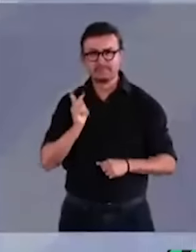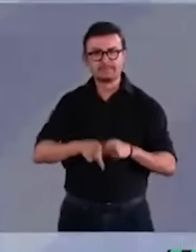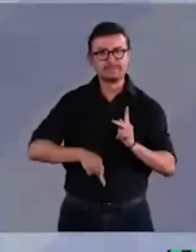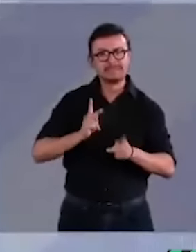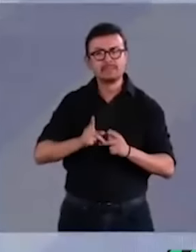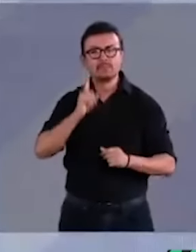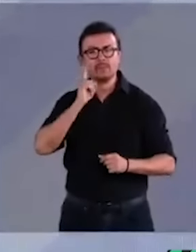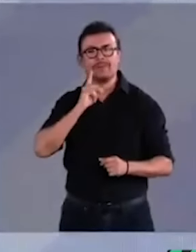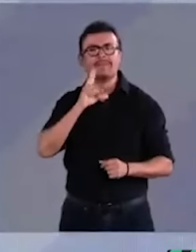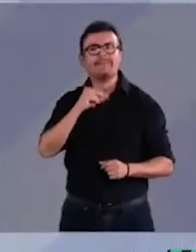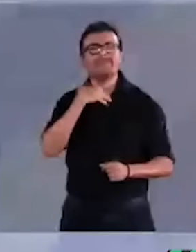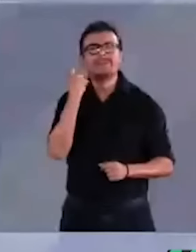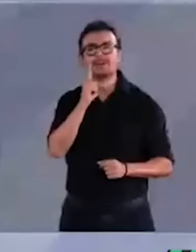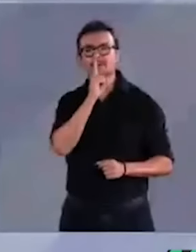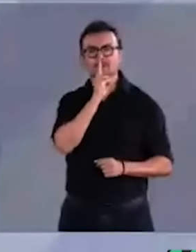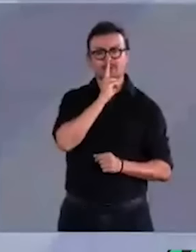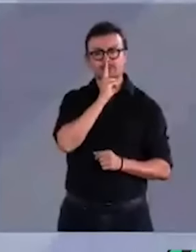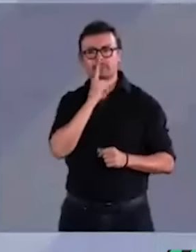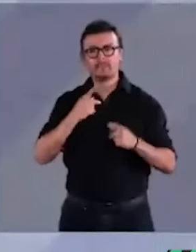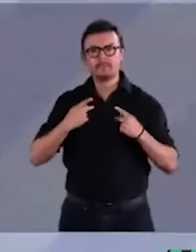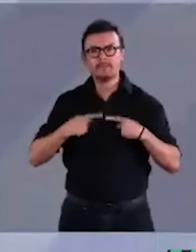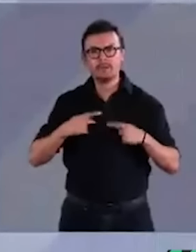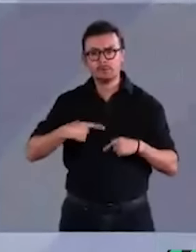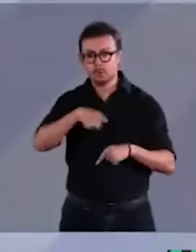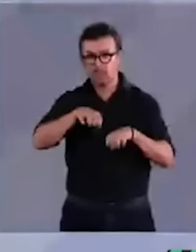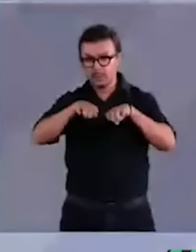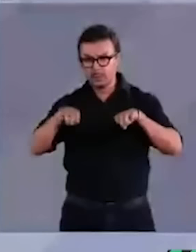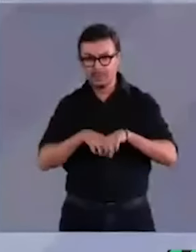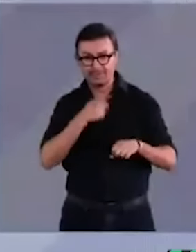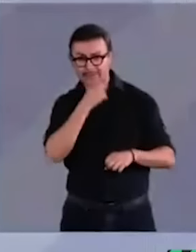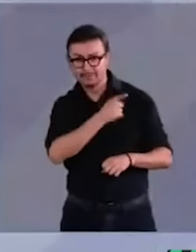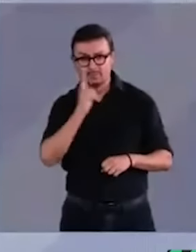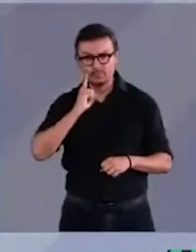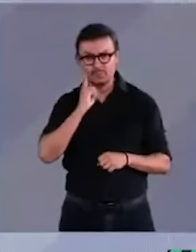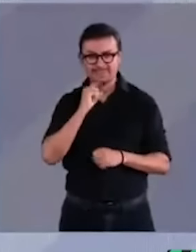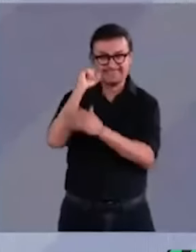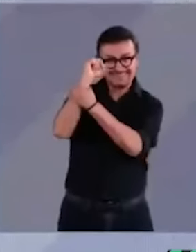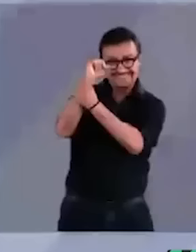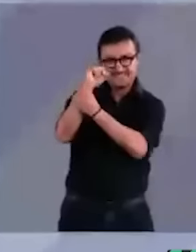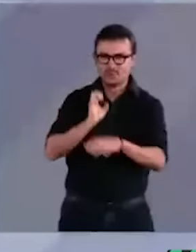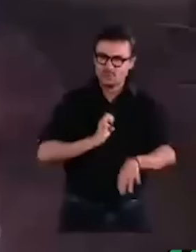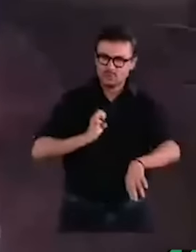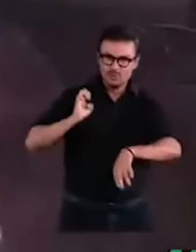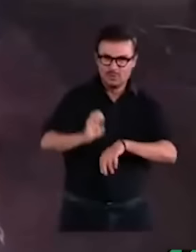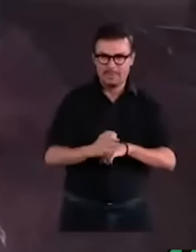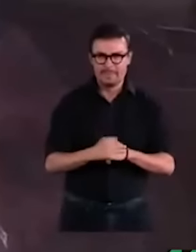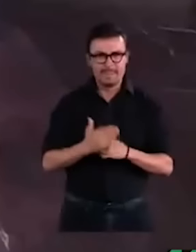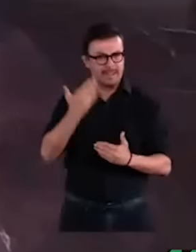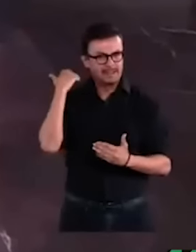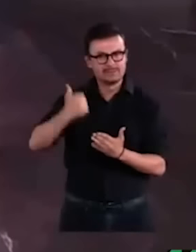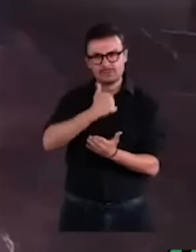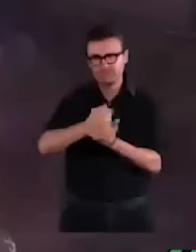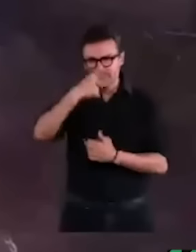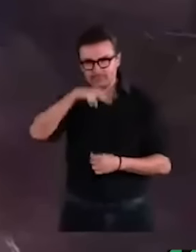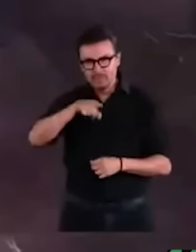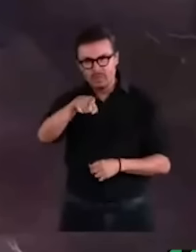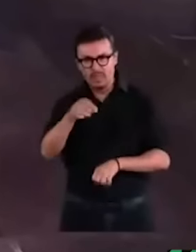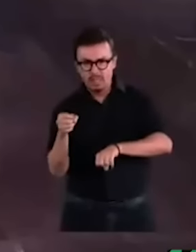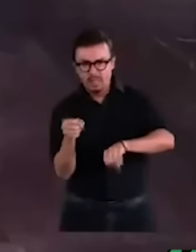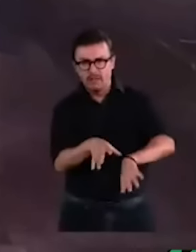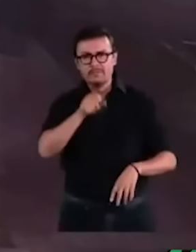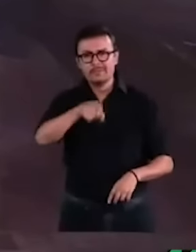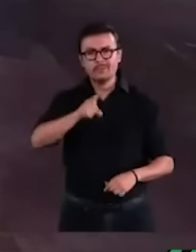menos en su equipo dicen que odia a las feministas. Gaseaste a las mujeres en la Ciudad de México. Abandonaste a las mujeres con